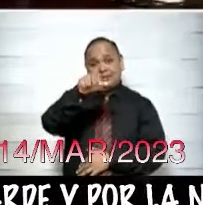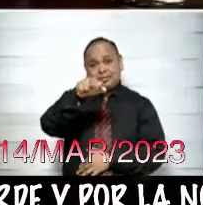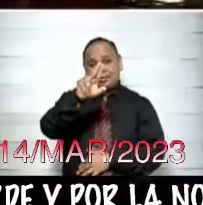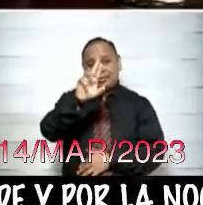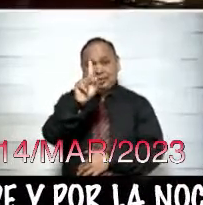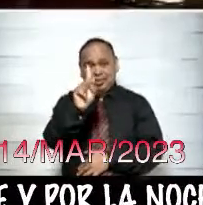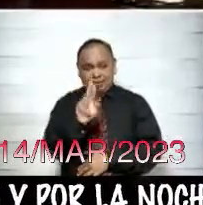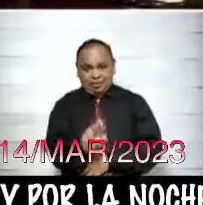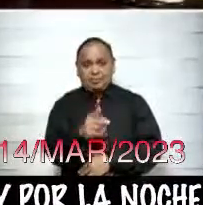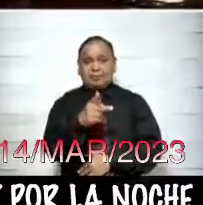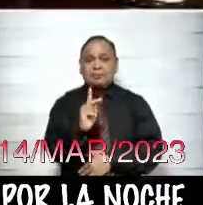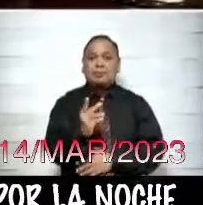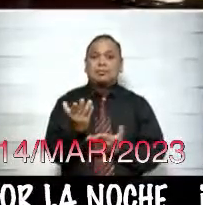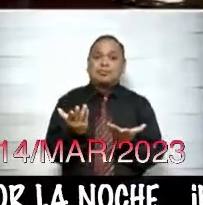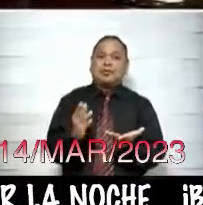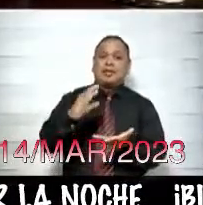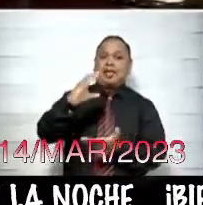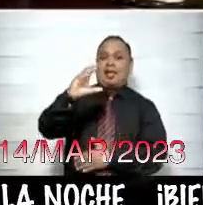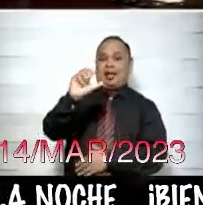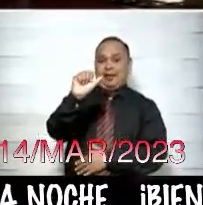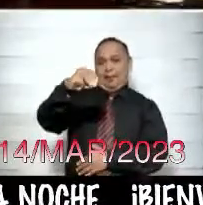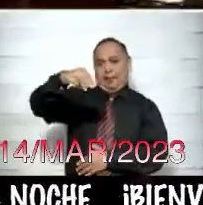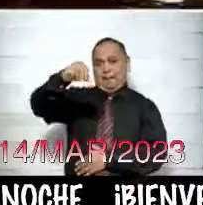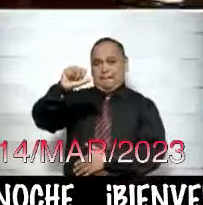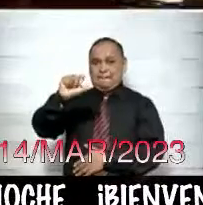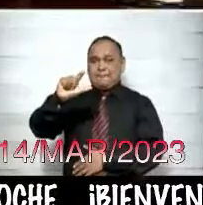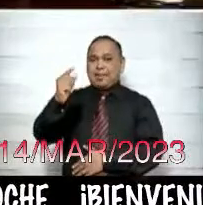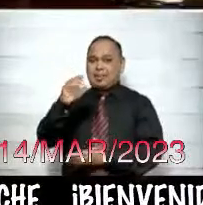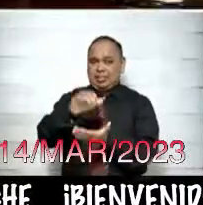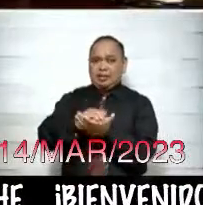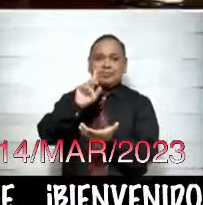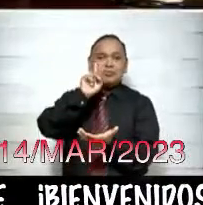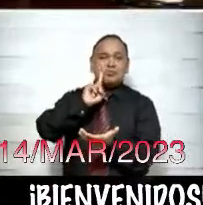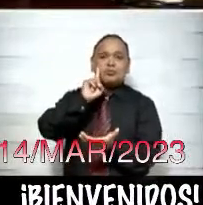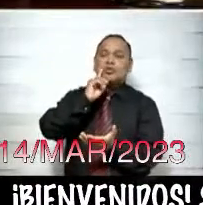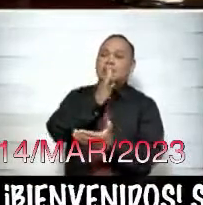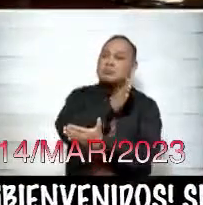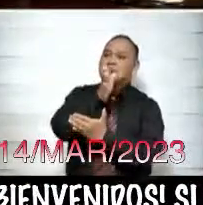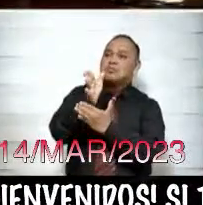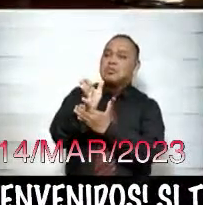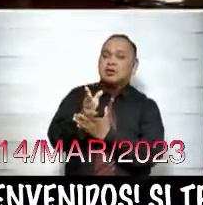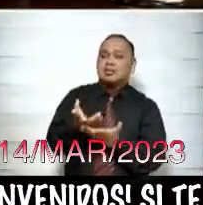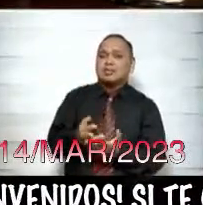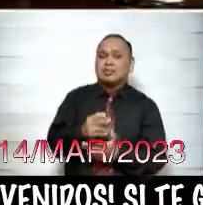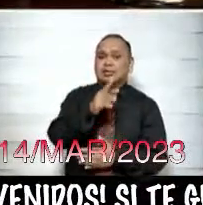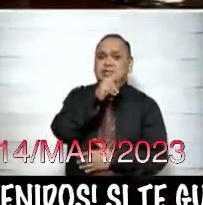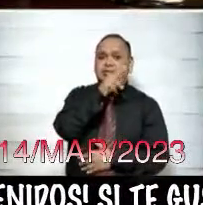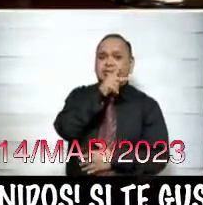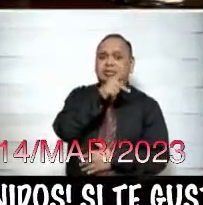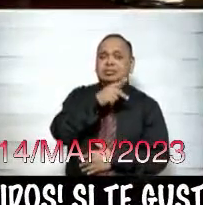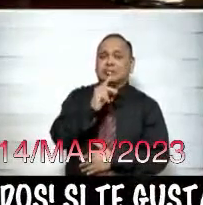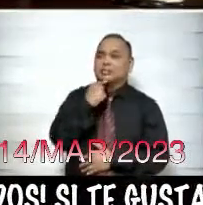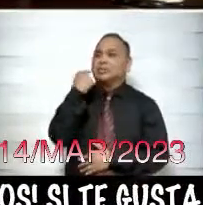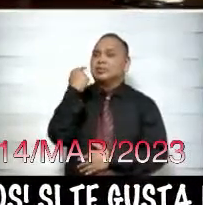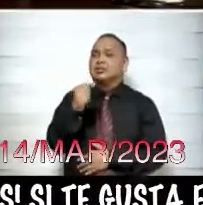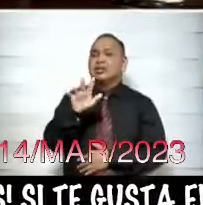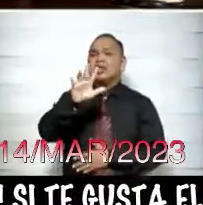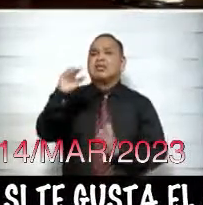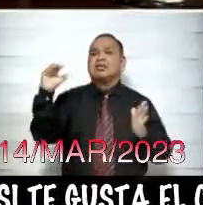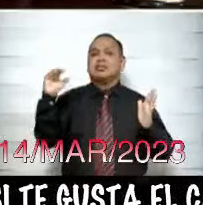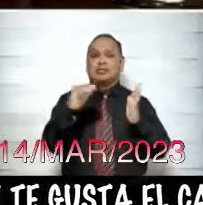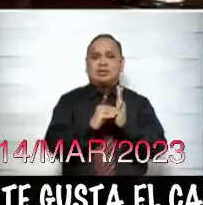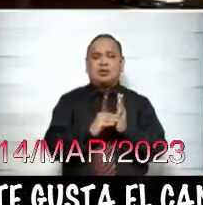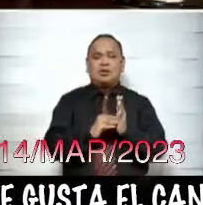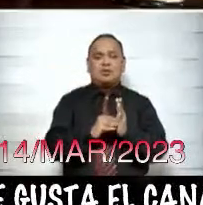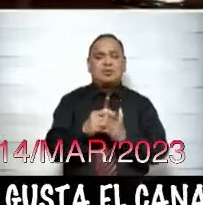Kamal no tiene vergüenza, fue su esposa a vernos desesperada porque él siempre ha dicho que gana 5,000 pesos, pero si no le daban